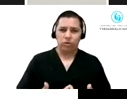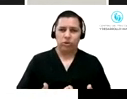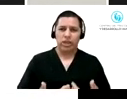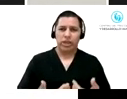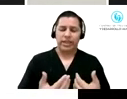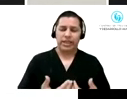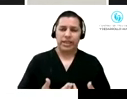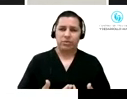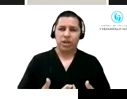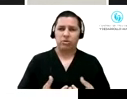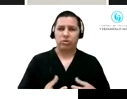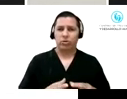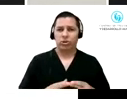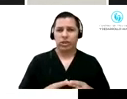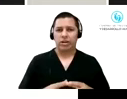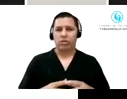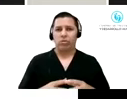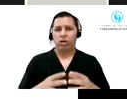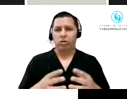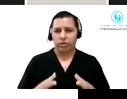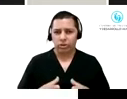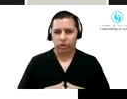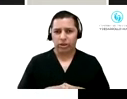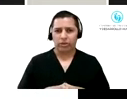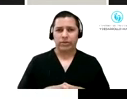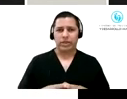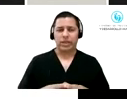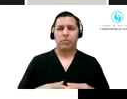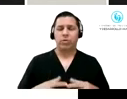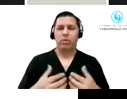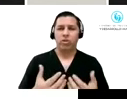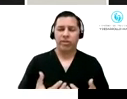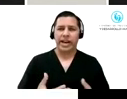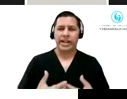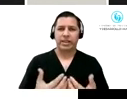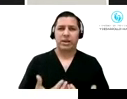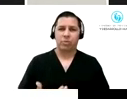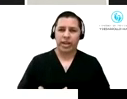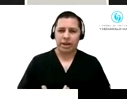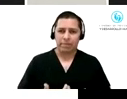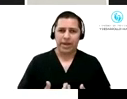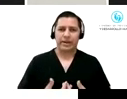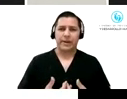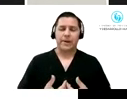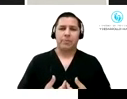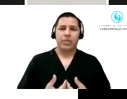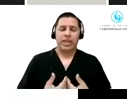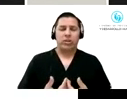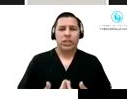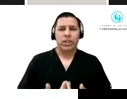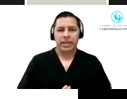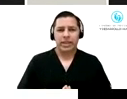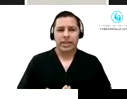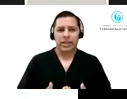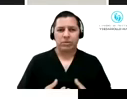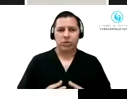la conducta, y entendemos la conducta como algo histórico que puede modificarse, que puede cambiar,